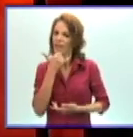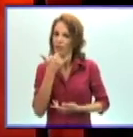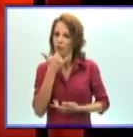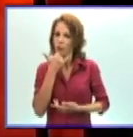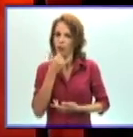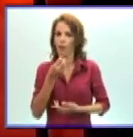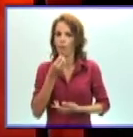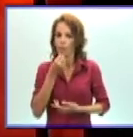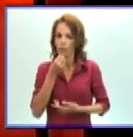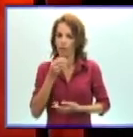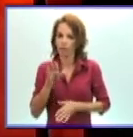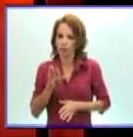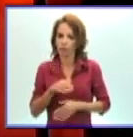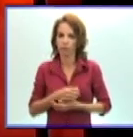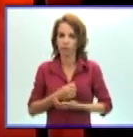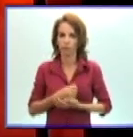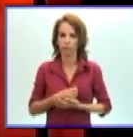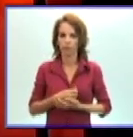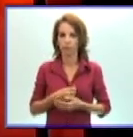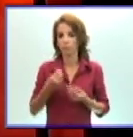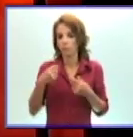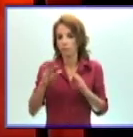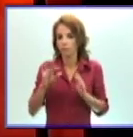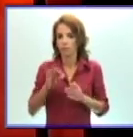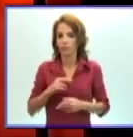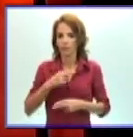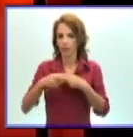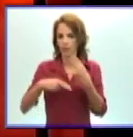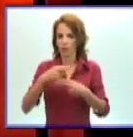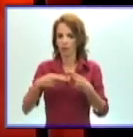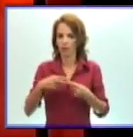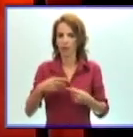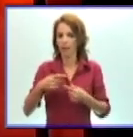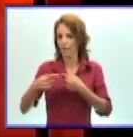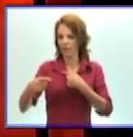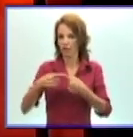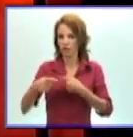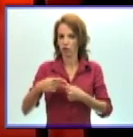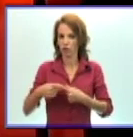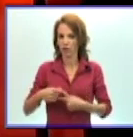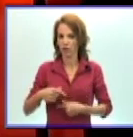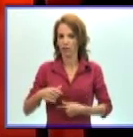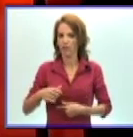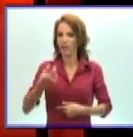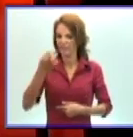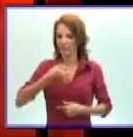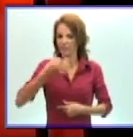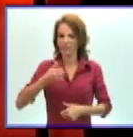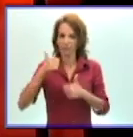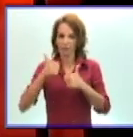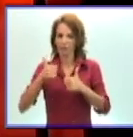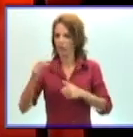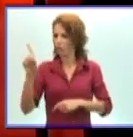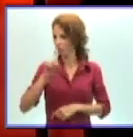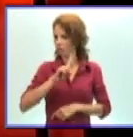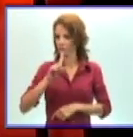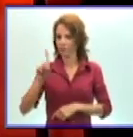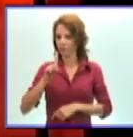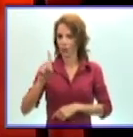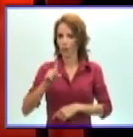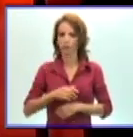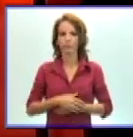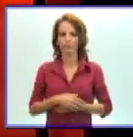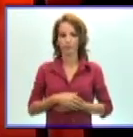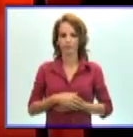cometido a la hora de medir, porque recuerden, las mediciones nunca son exactas, pero nosotros podemos evitar y lograr,